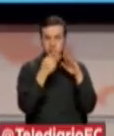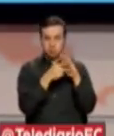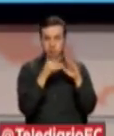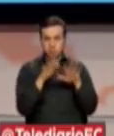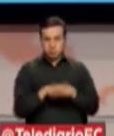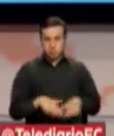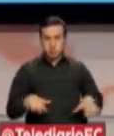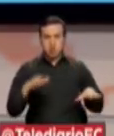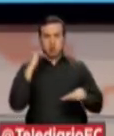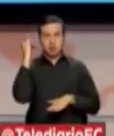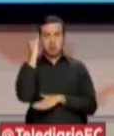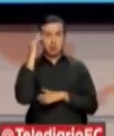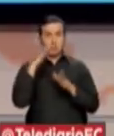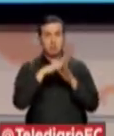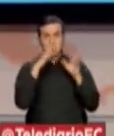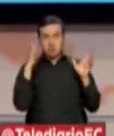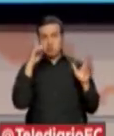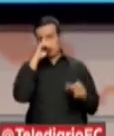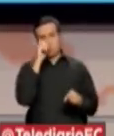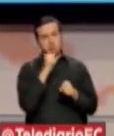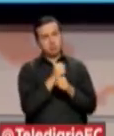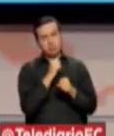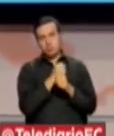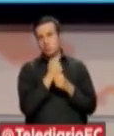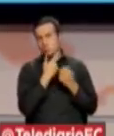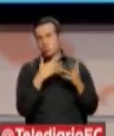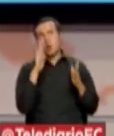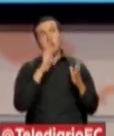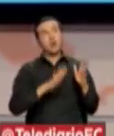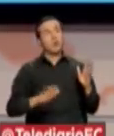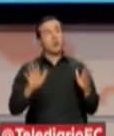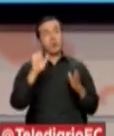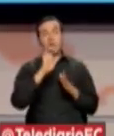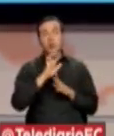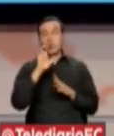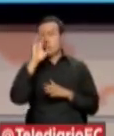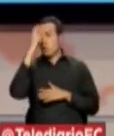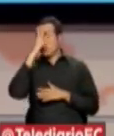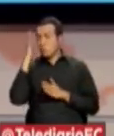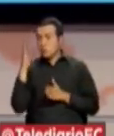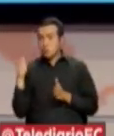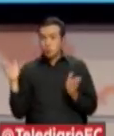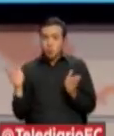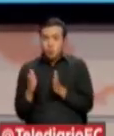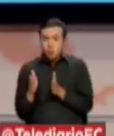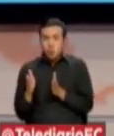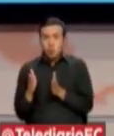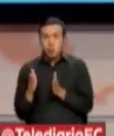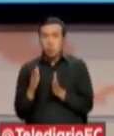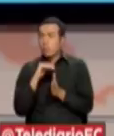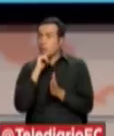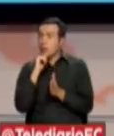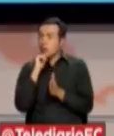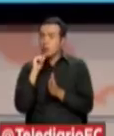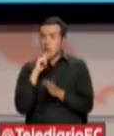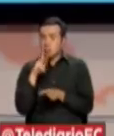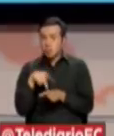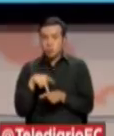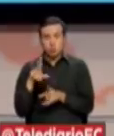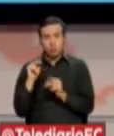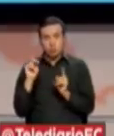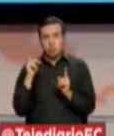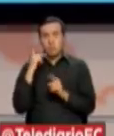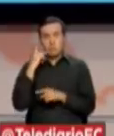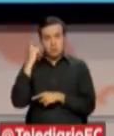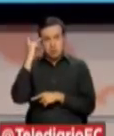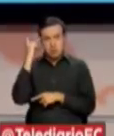industria más grande es verdad que puede trabajar cualquiera del país pero los esmeraldeños somos minoría sino por falta de preparación nuestros